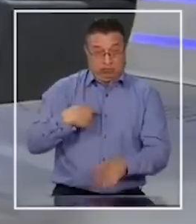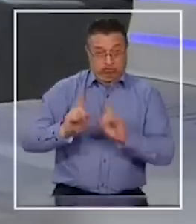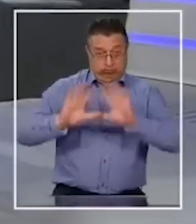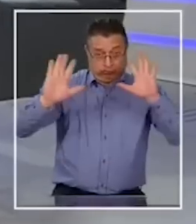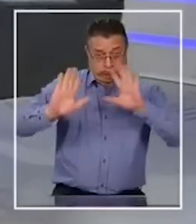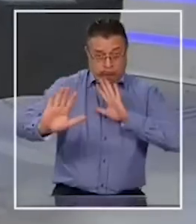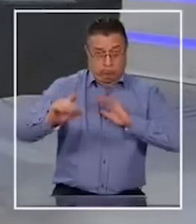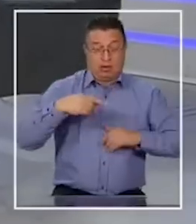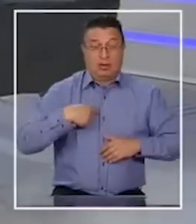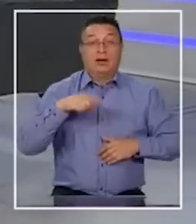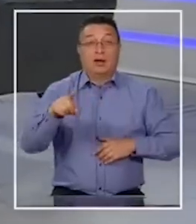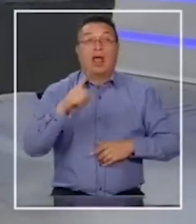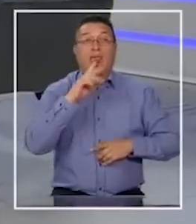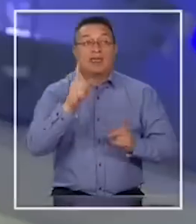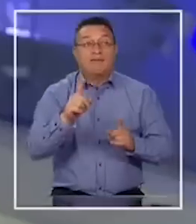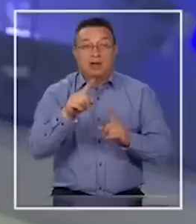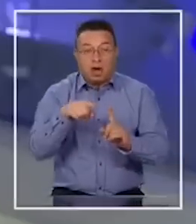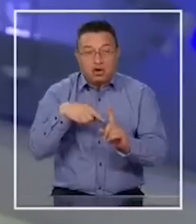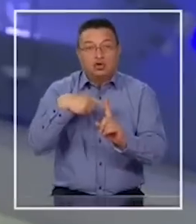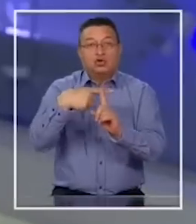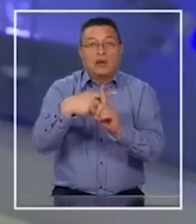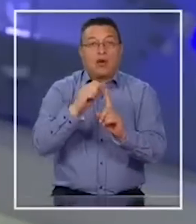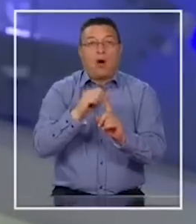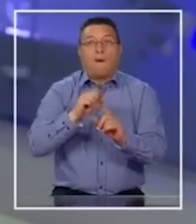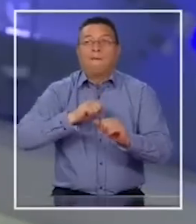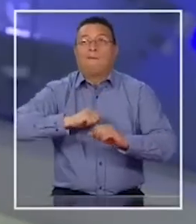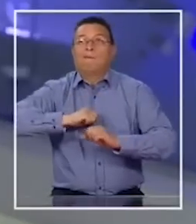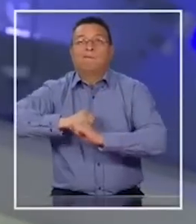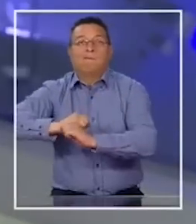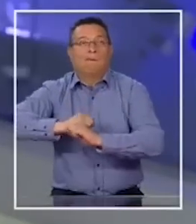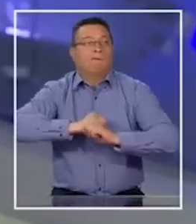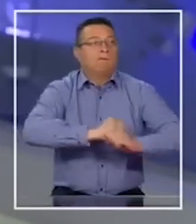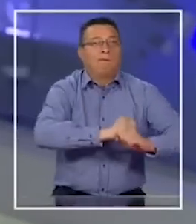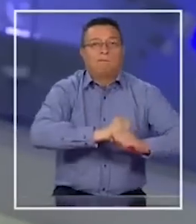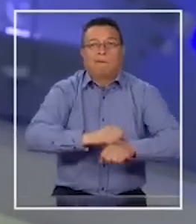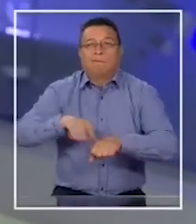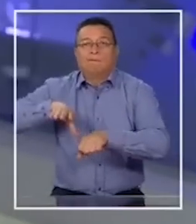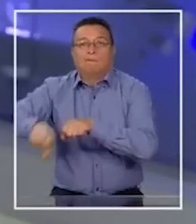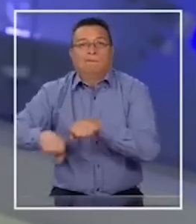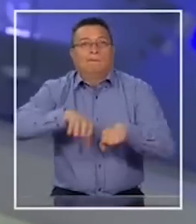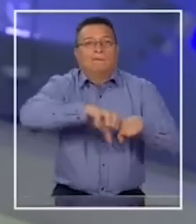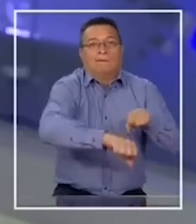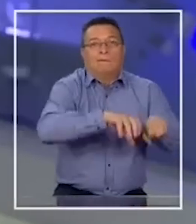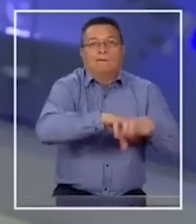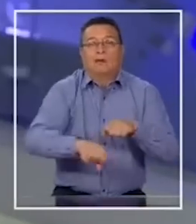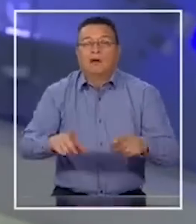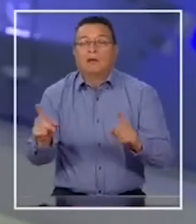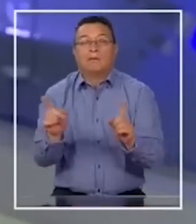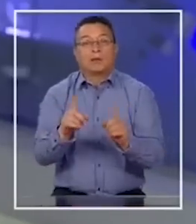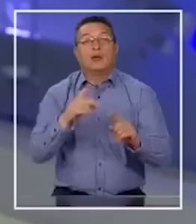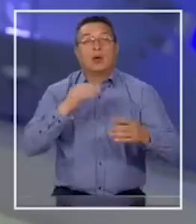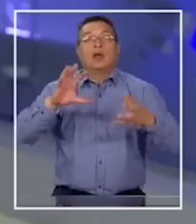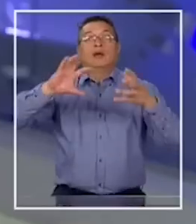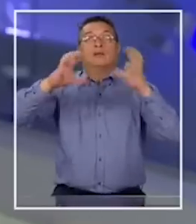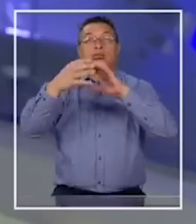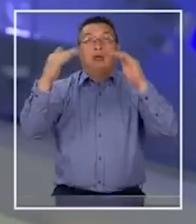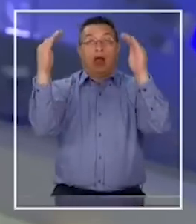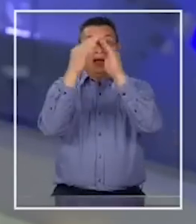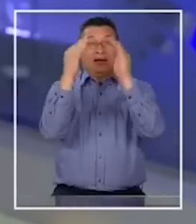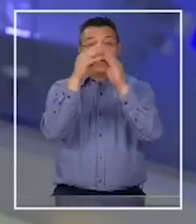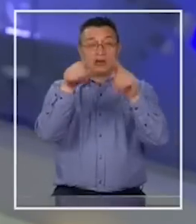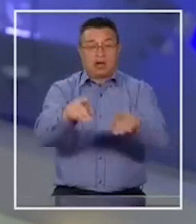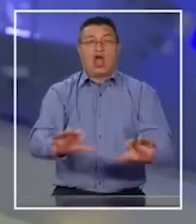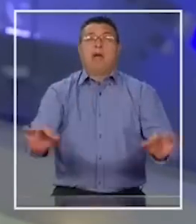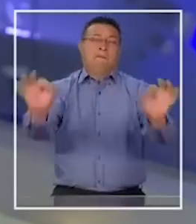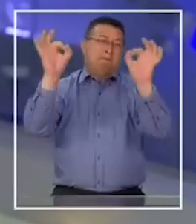les dijo en vez de sumar chaquetean nadie piensa que las devolución de las casas narcos sea La